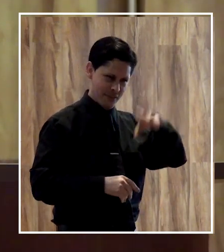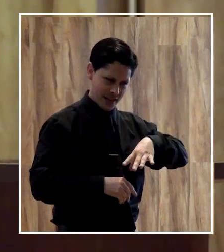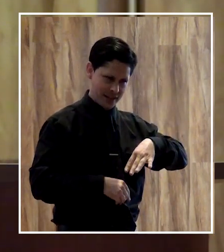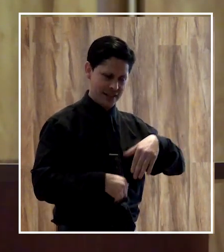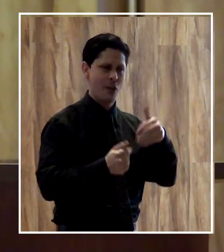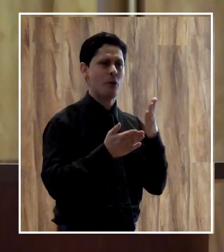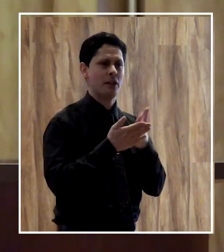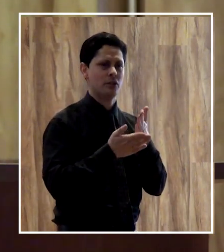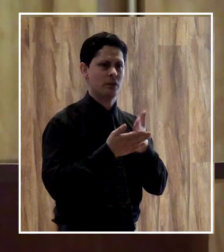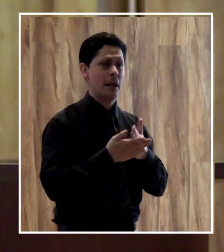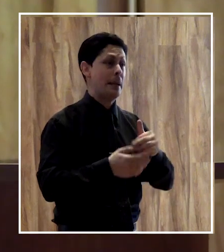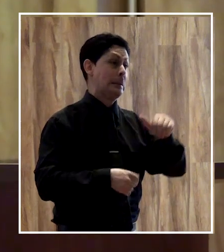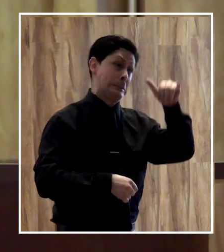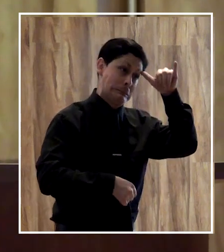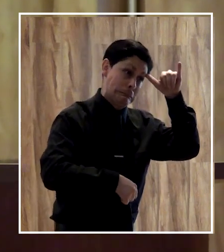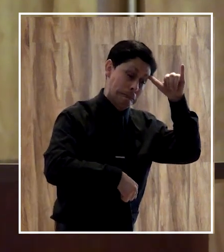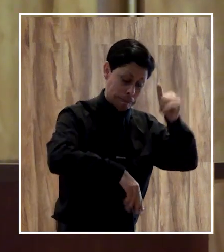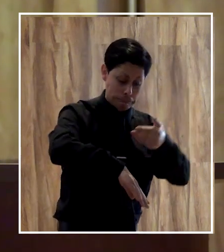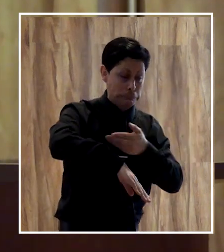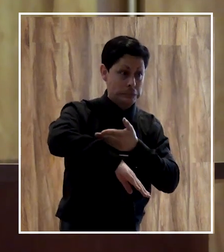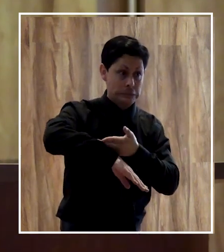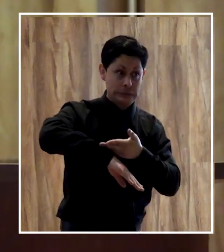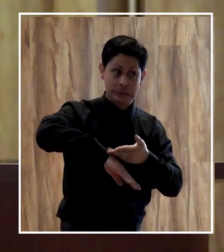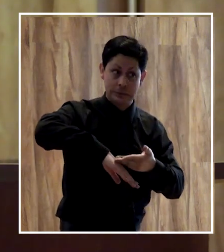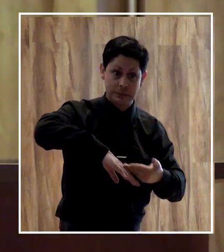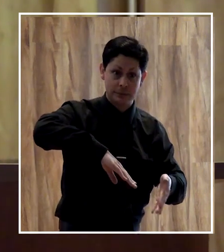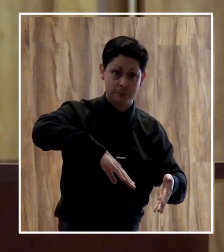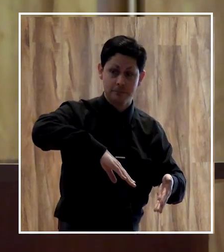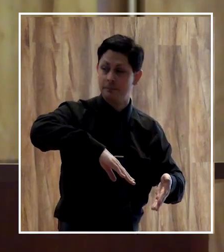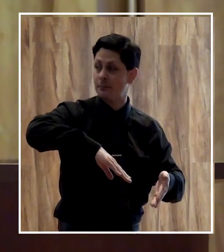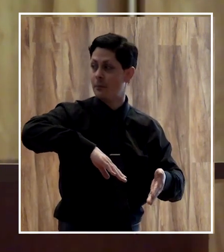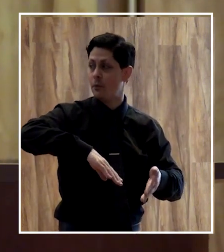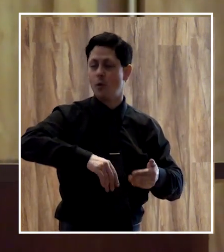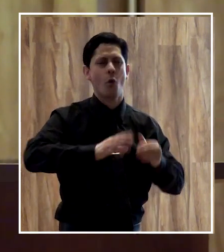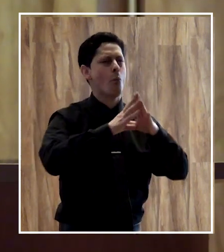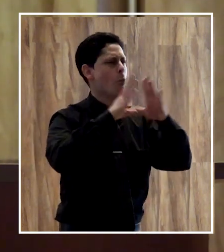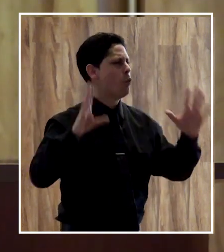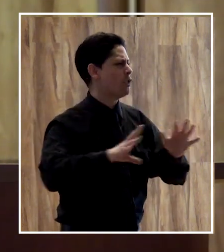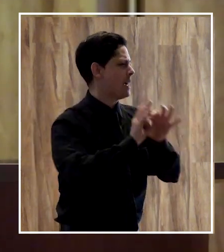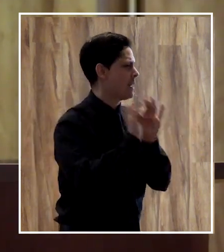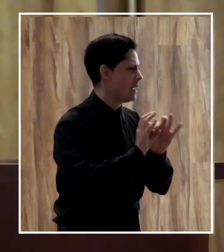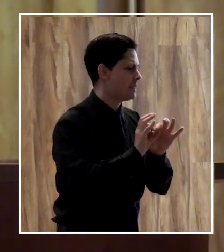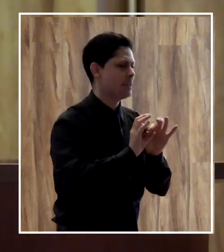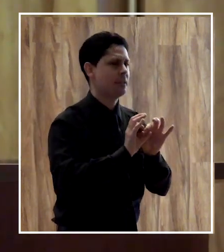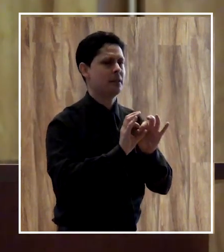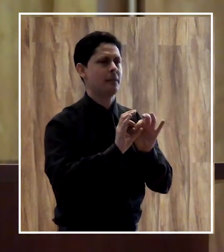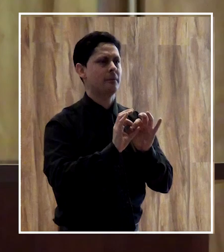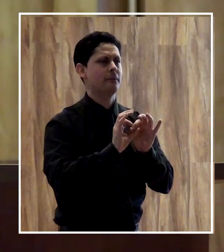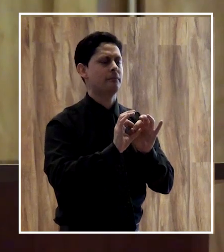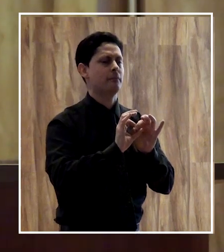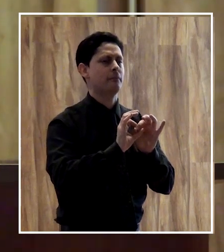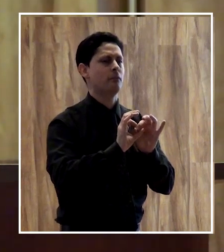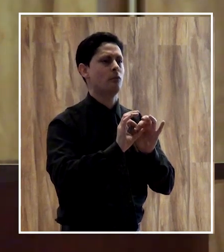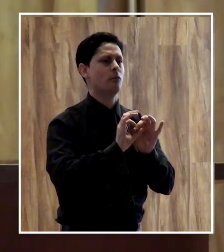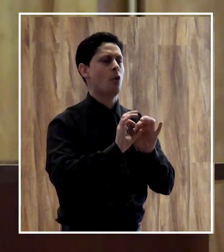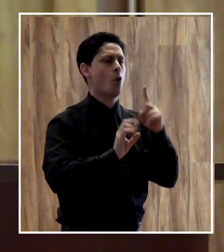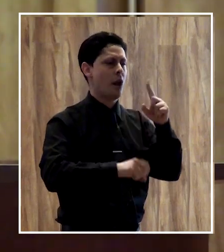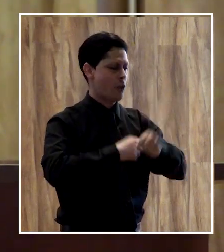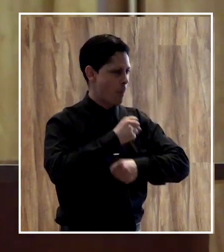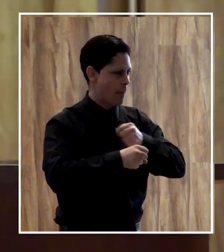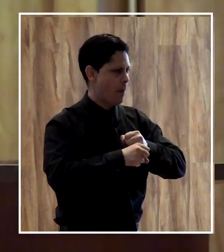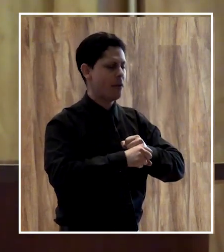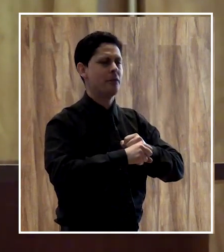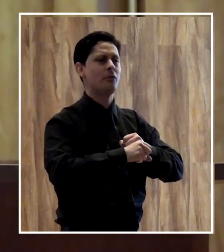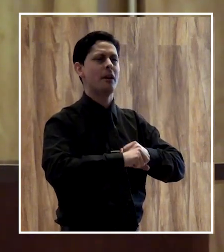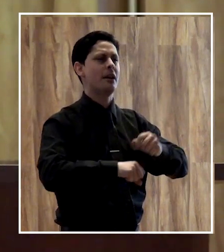del saber sobre la educación. Perdonen la lata y lo dejo aquí. Pues muchas gracias una